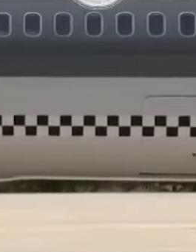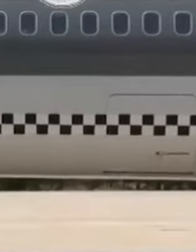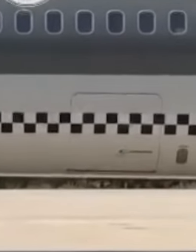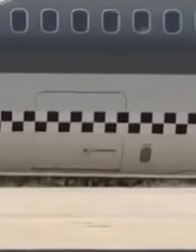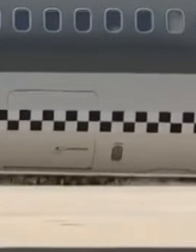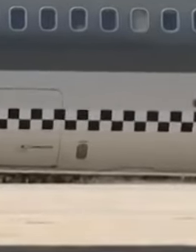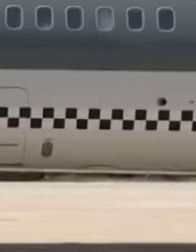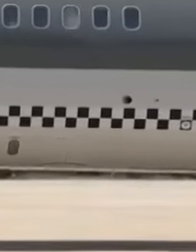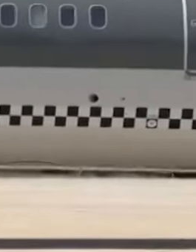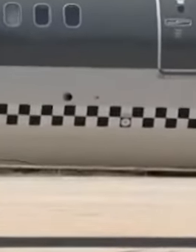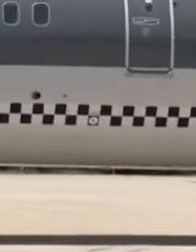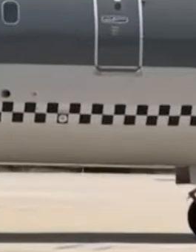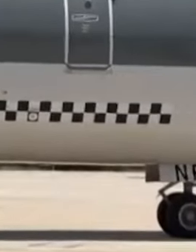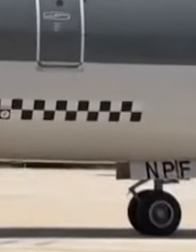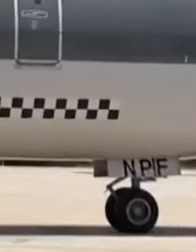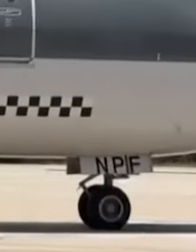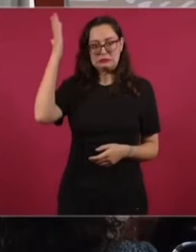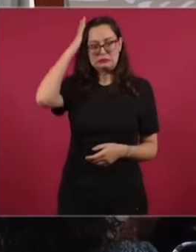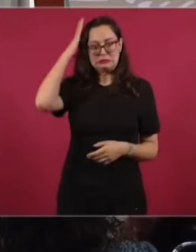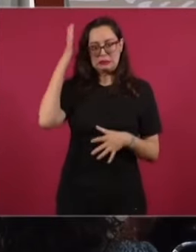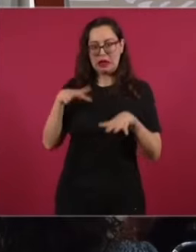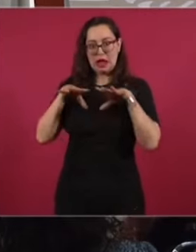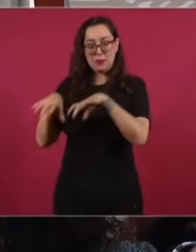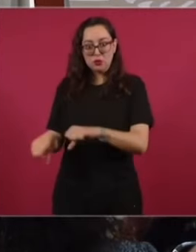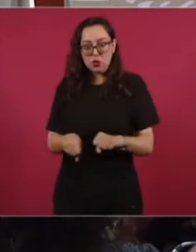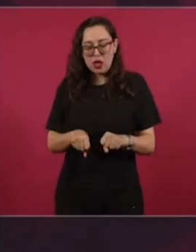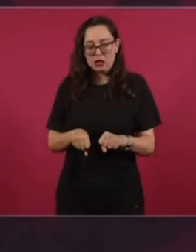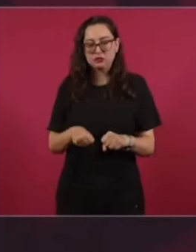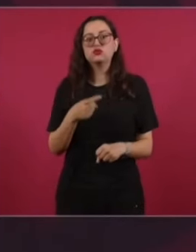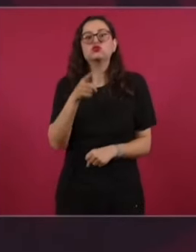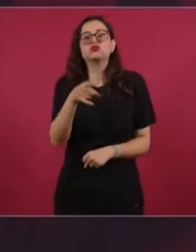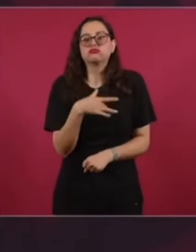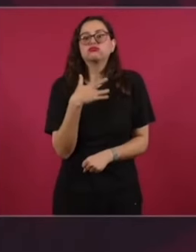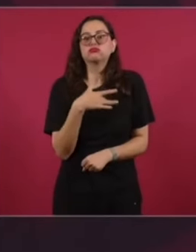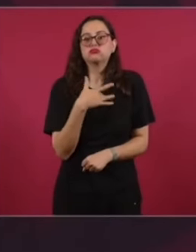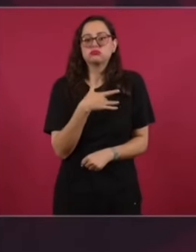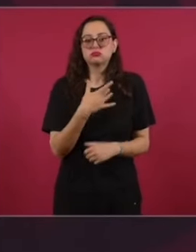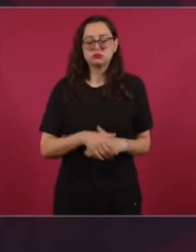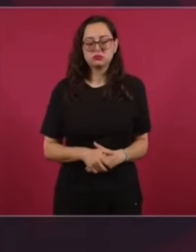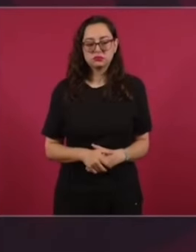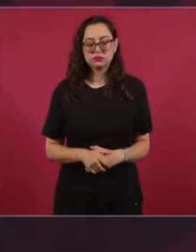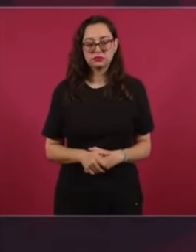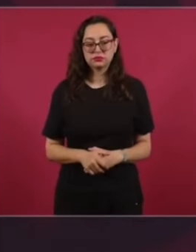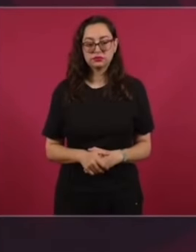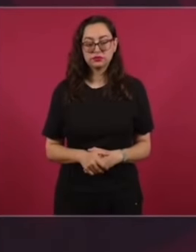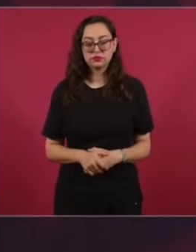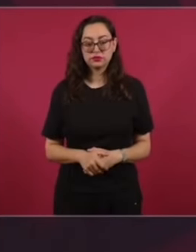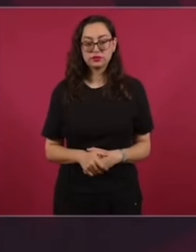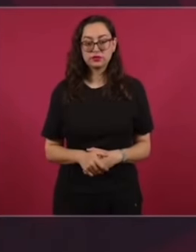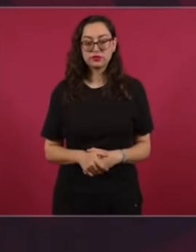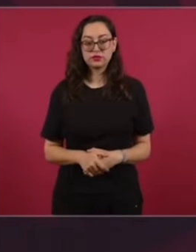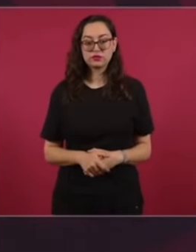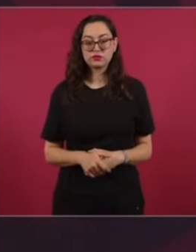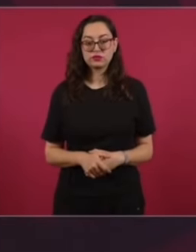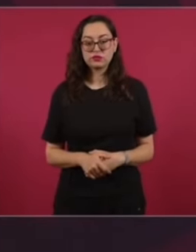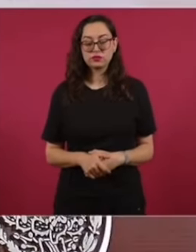la detención, aunque no se haya participado en ella. Yo creo que es una muestra de que